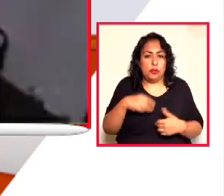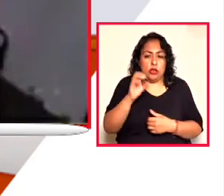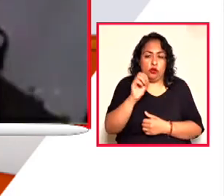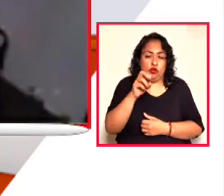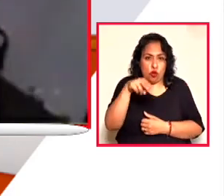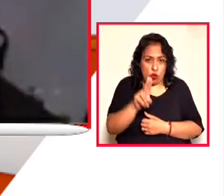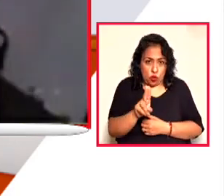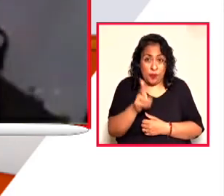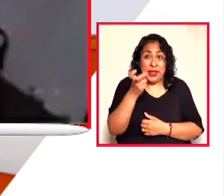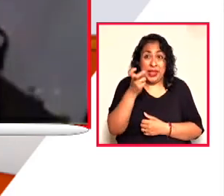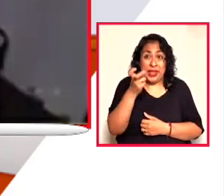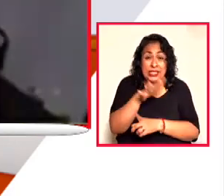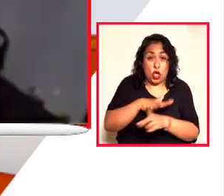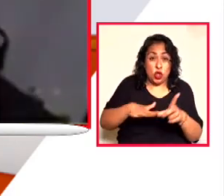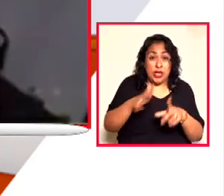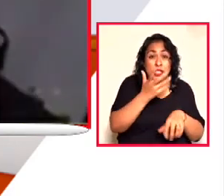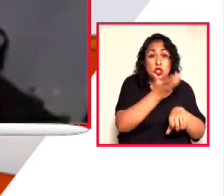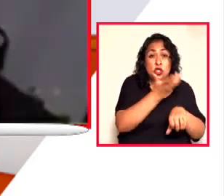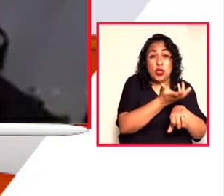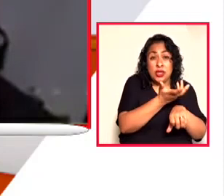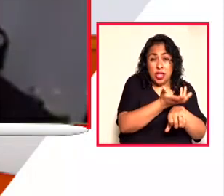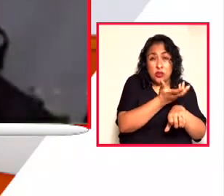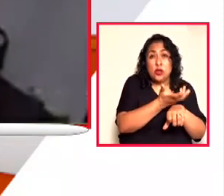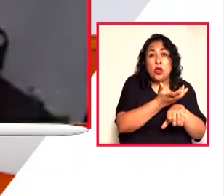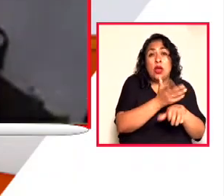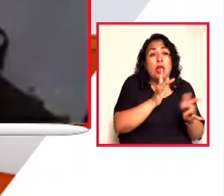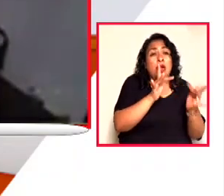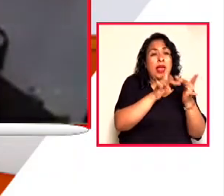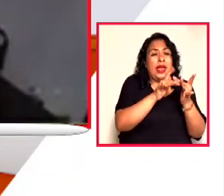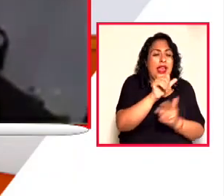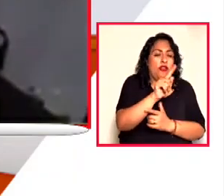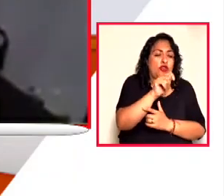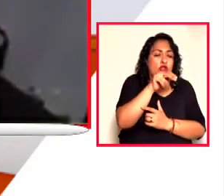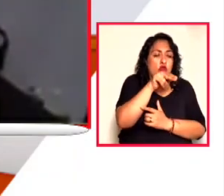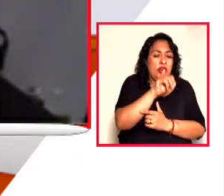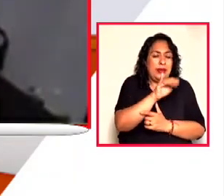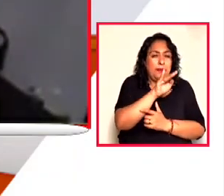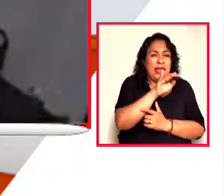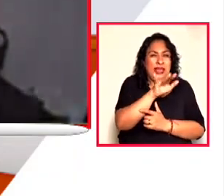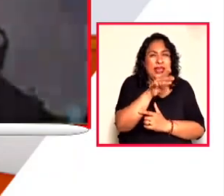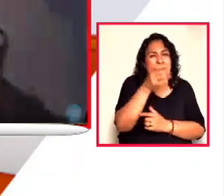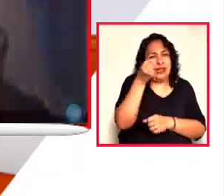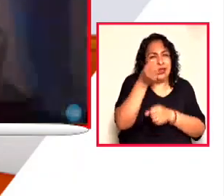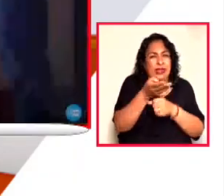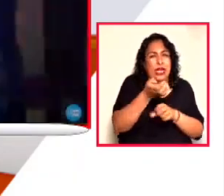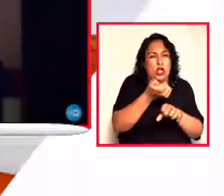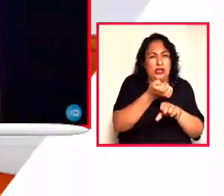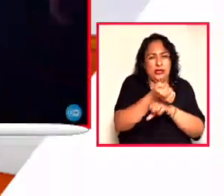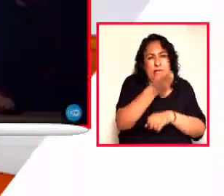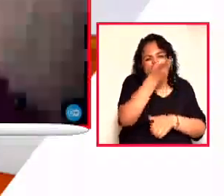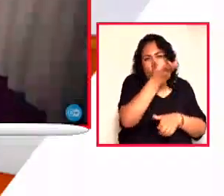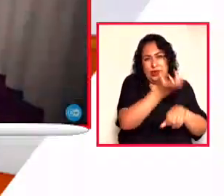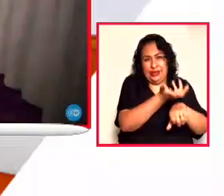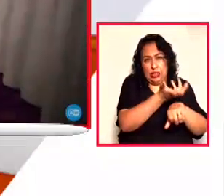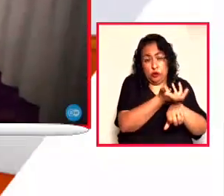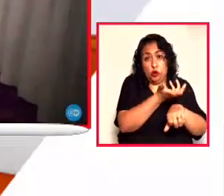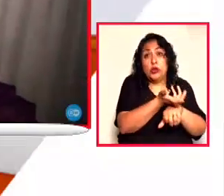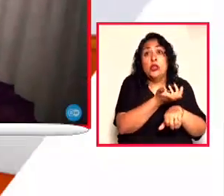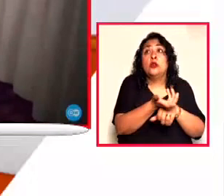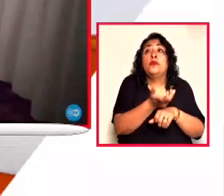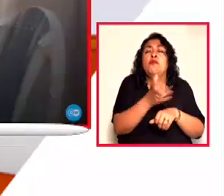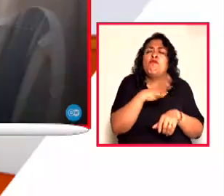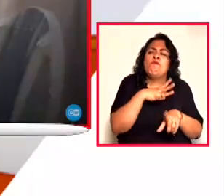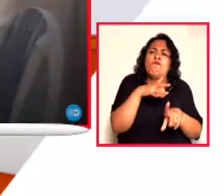contexto, Estados Unidos, a través de Anthony Blinken, que es el secretario de Estado de Estados Unidos, hace una